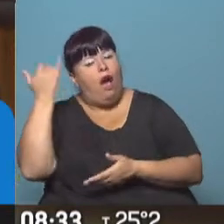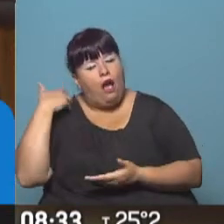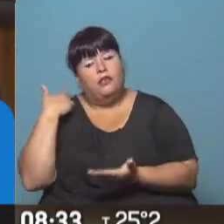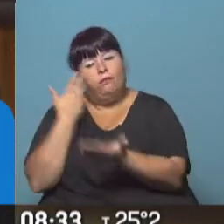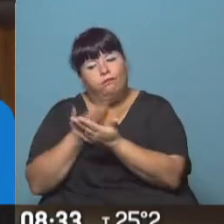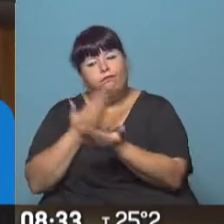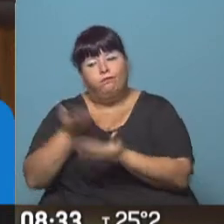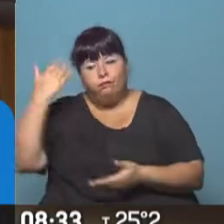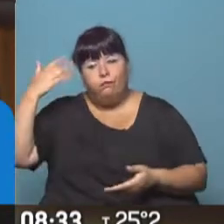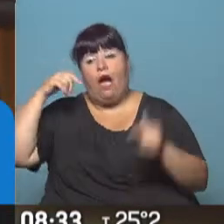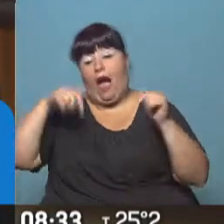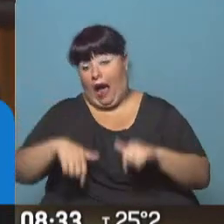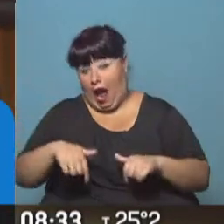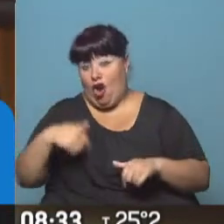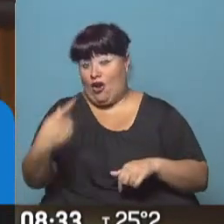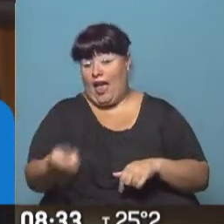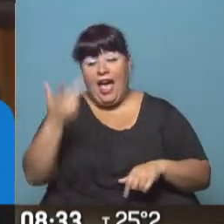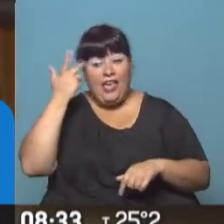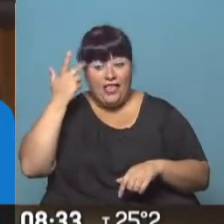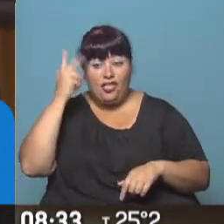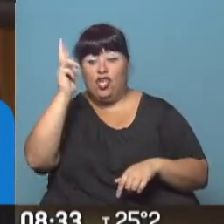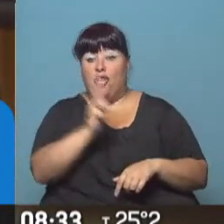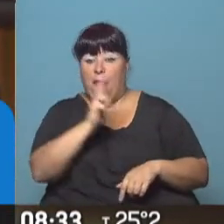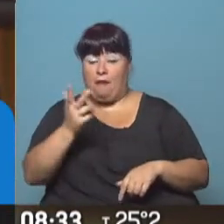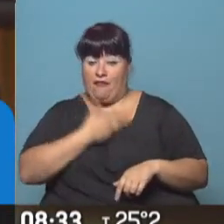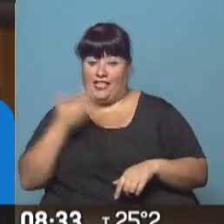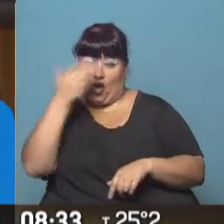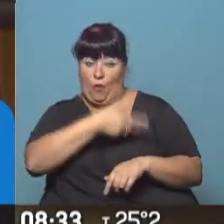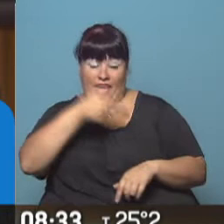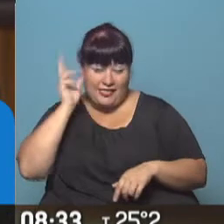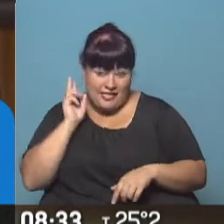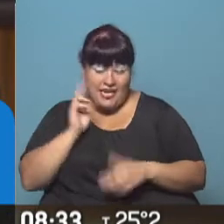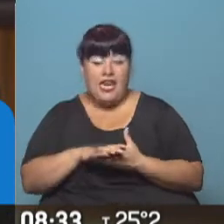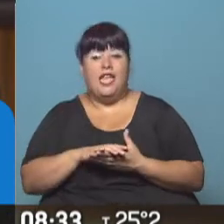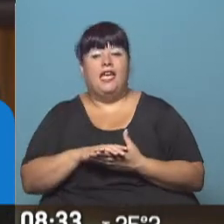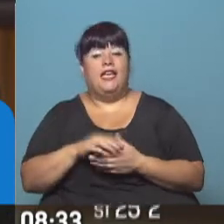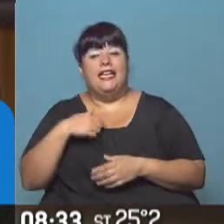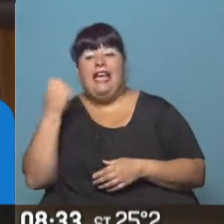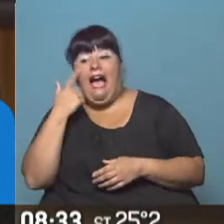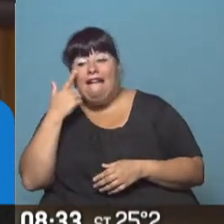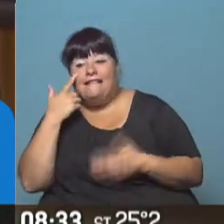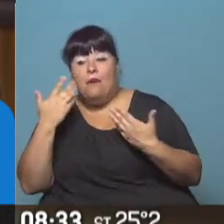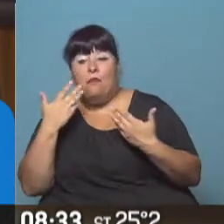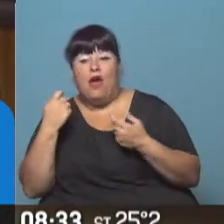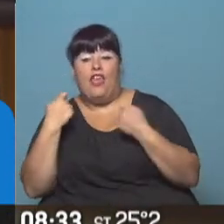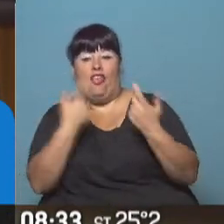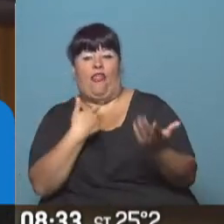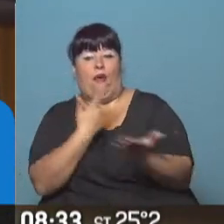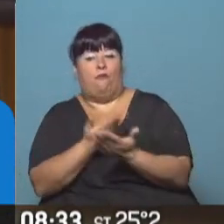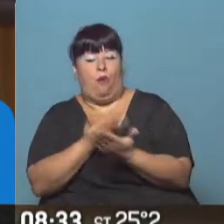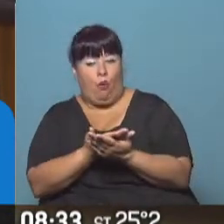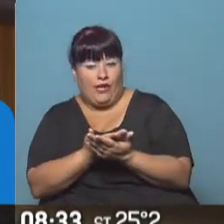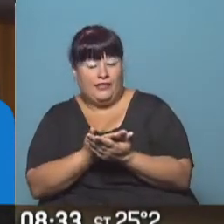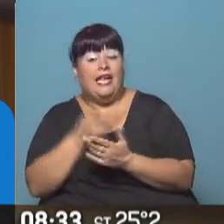desde hace algunos años y ahora por ejemplo el 18 va a estar el papá francis con chile estoy queriendo a ver si podemos hacerles llegar esta propuesta